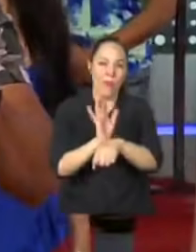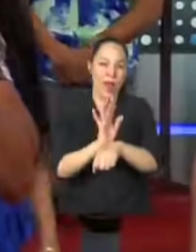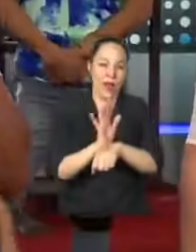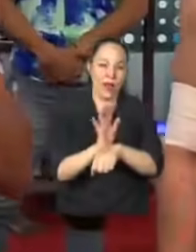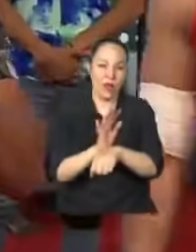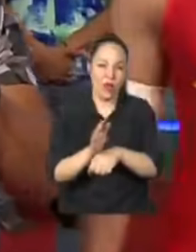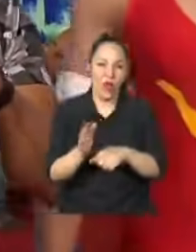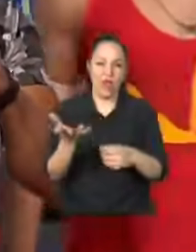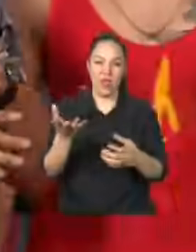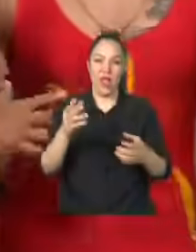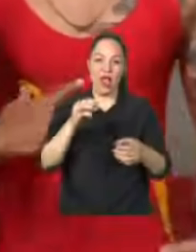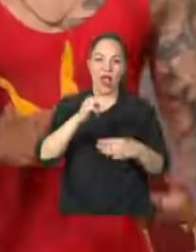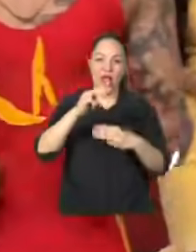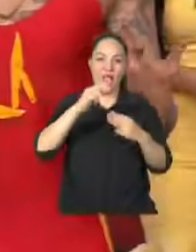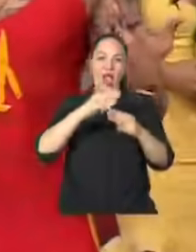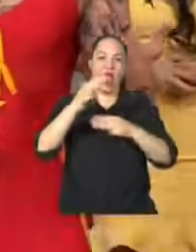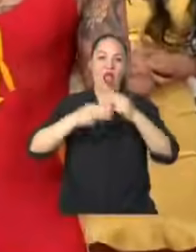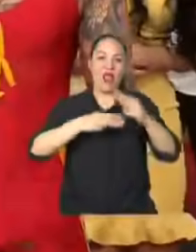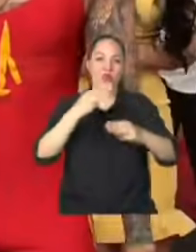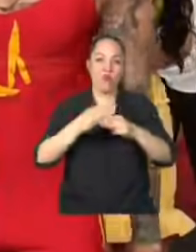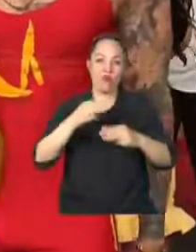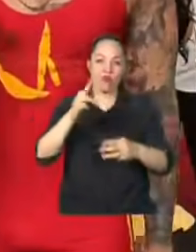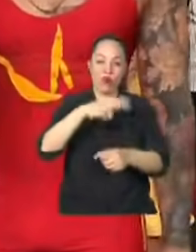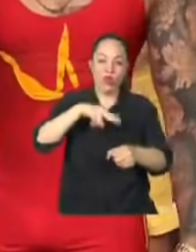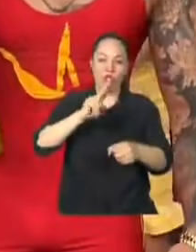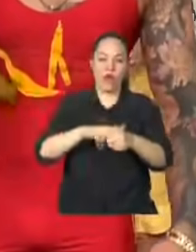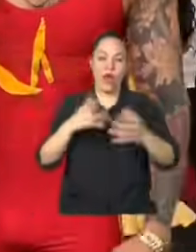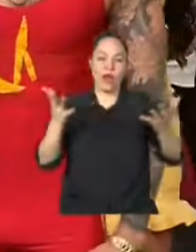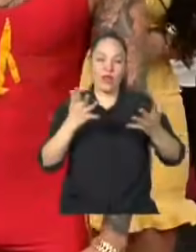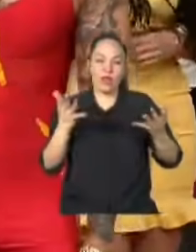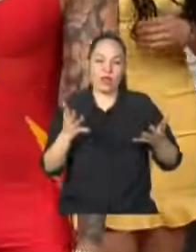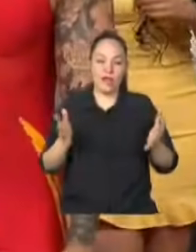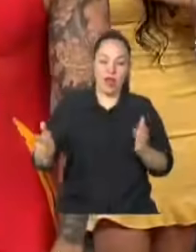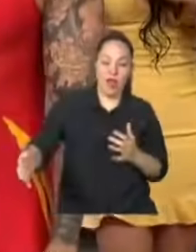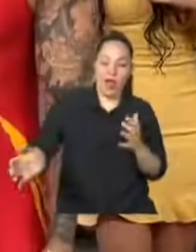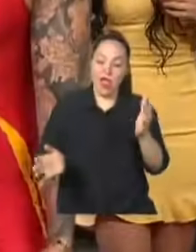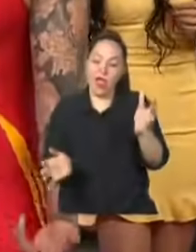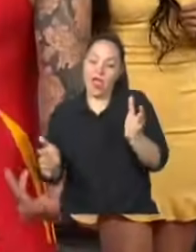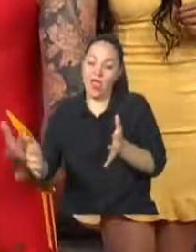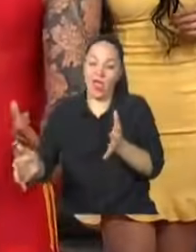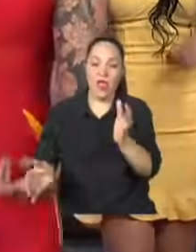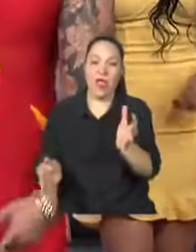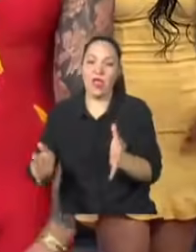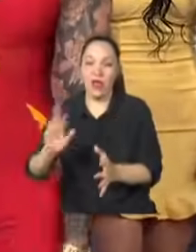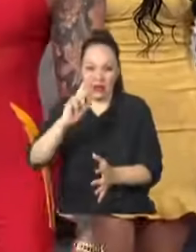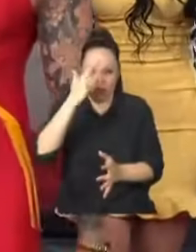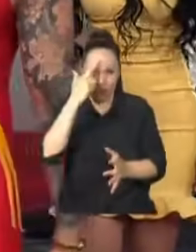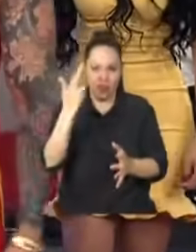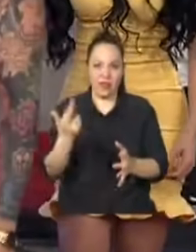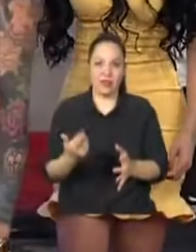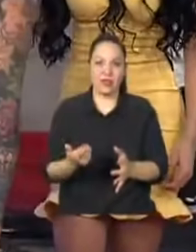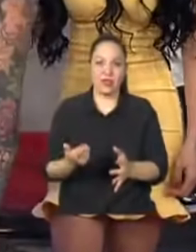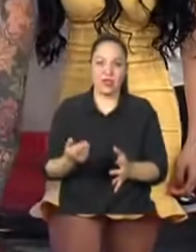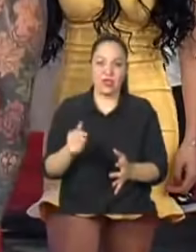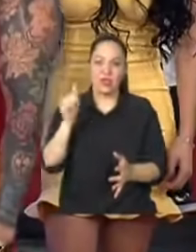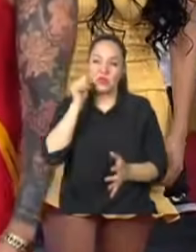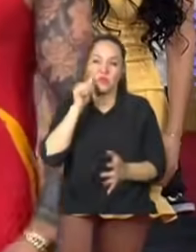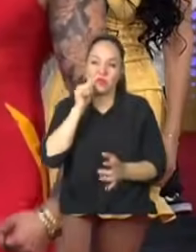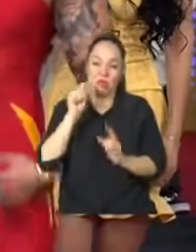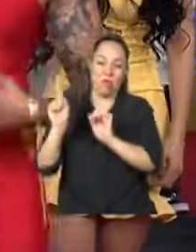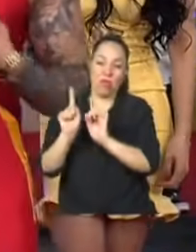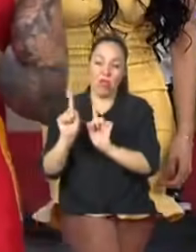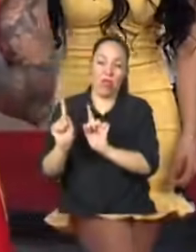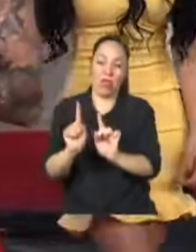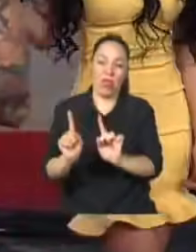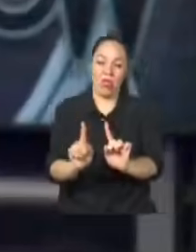Sobreviviendo al natural. Ahí por la manita y manita y se calentaron y le pusieron. Es cierto. Por la llama se calentaron.